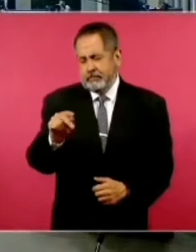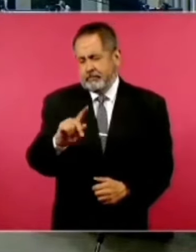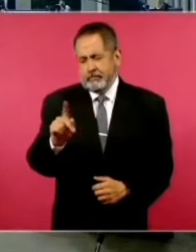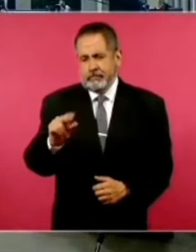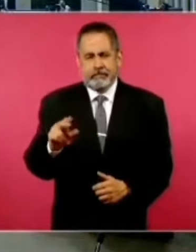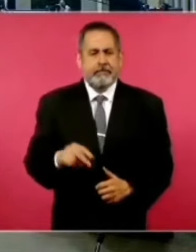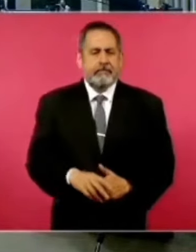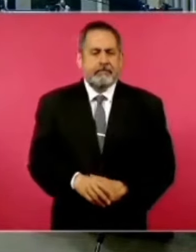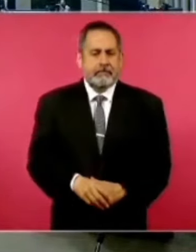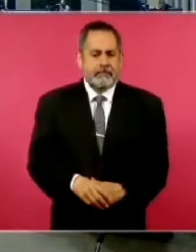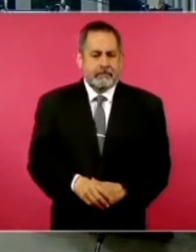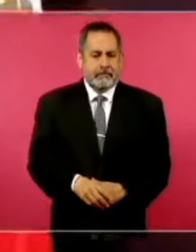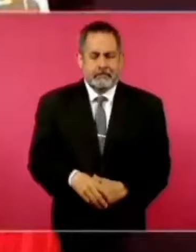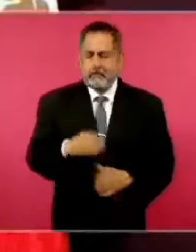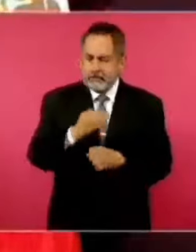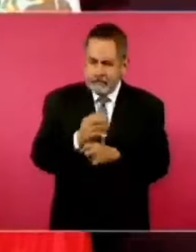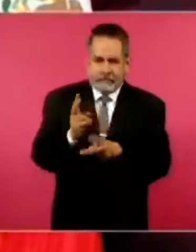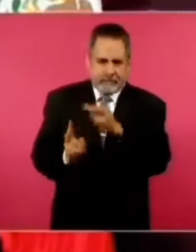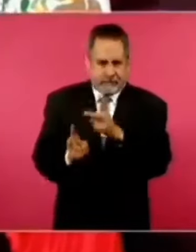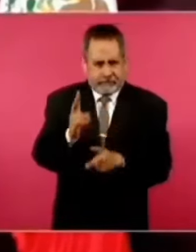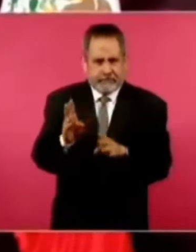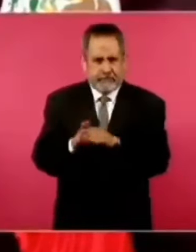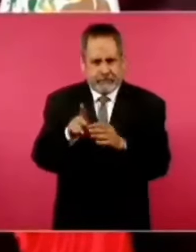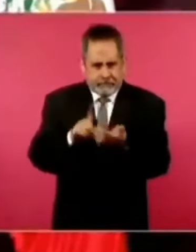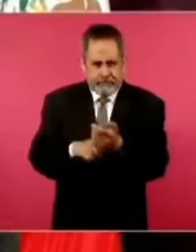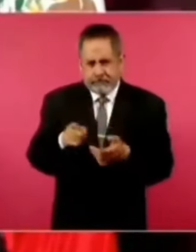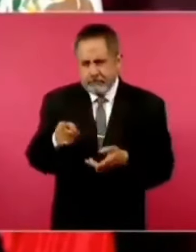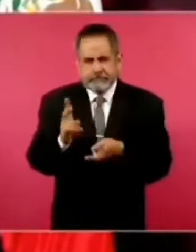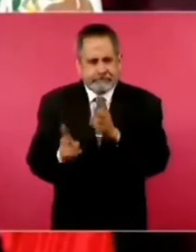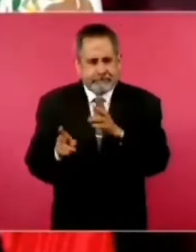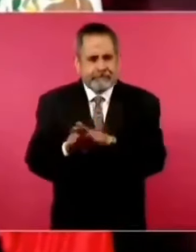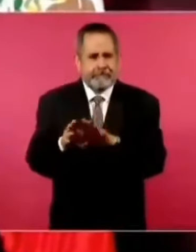No. Vamos a platicar y vamos a ver